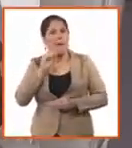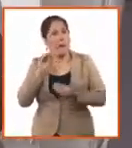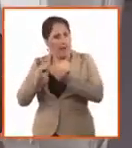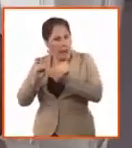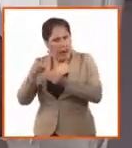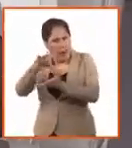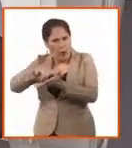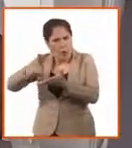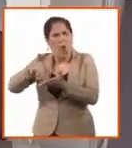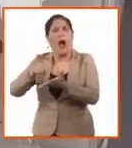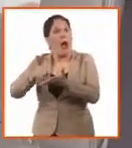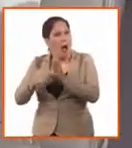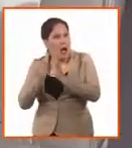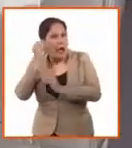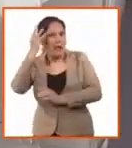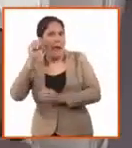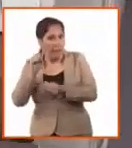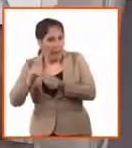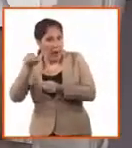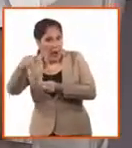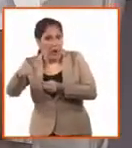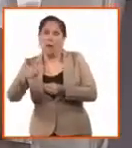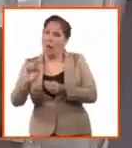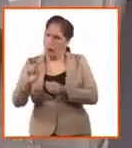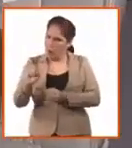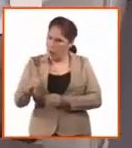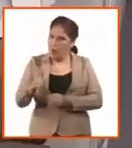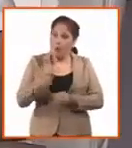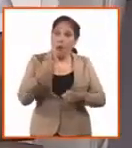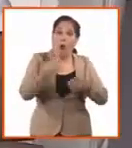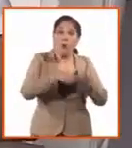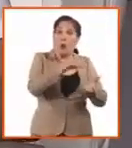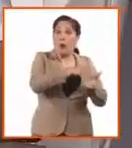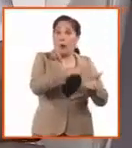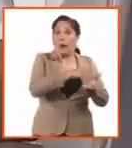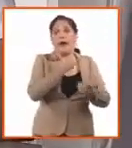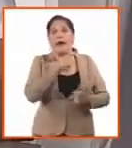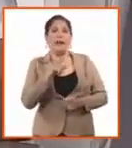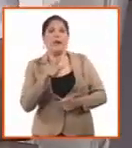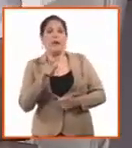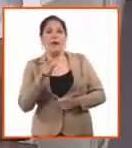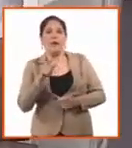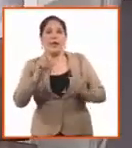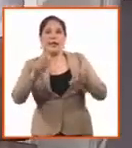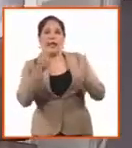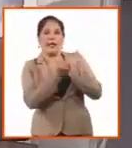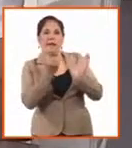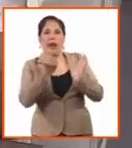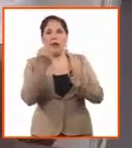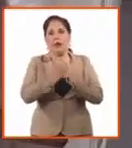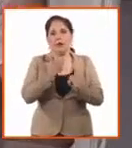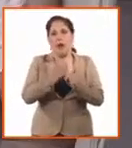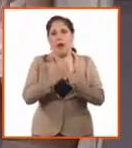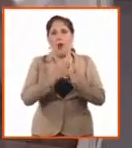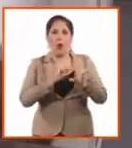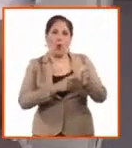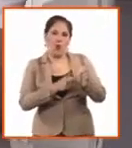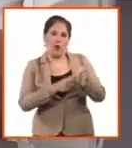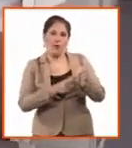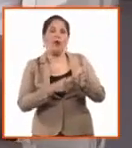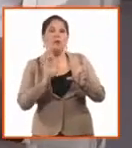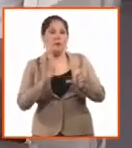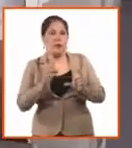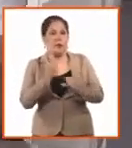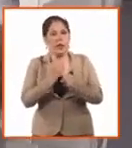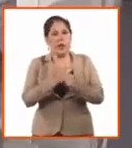creatividad que podía venir de la base y ahí tenemos por ejemplo el caso de la campaña por la obtención de los certificados de trabajo comunistas es único que él hablaba